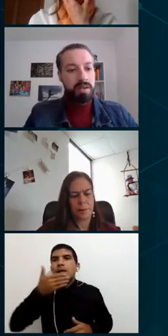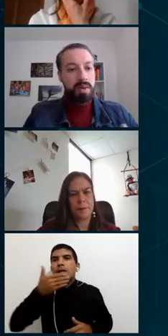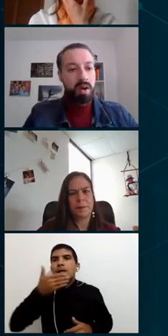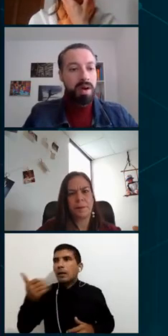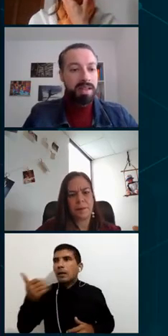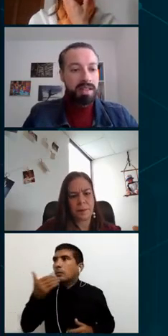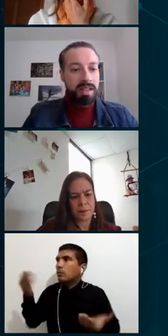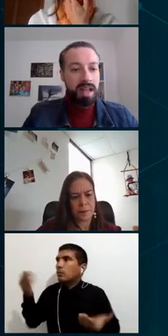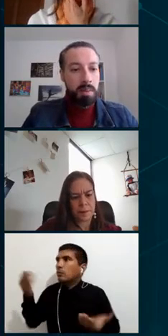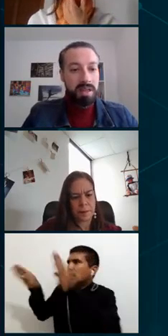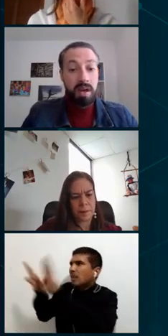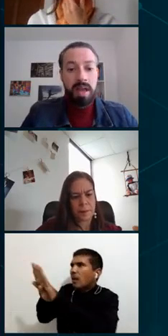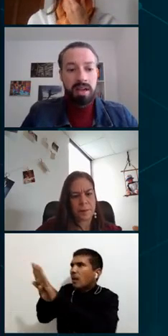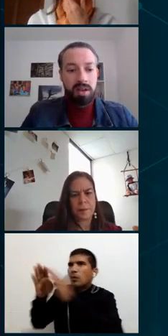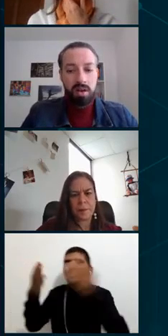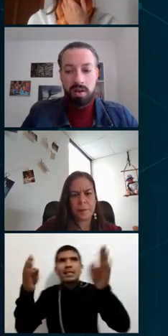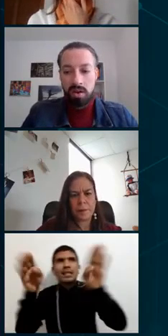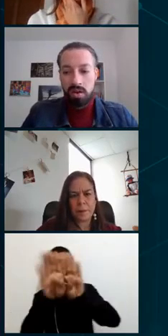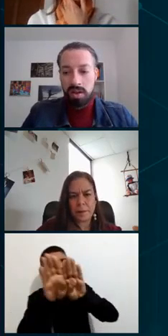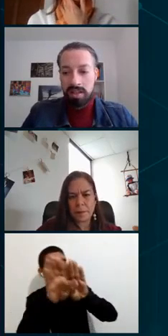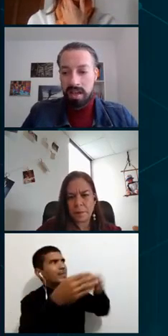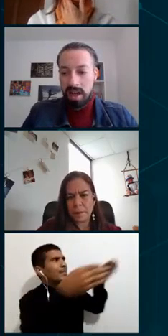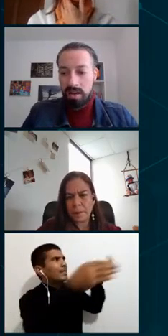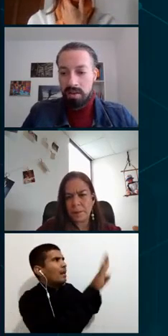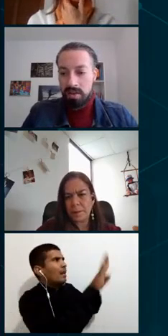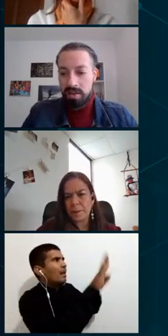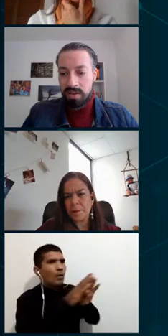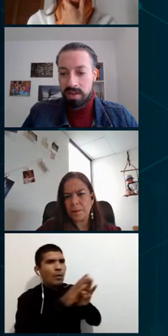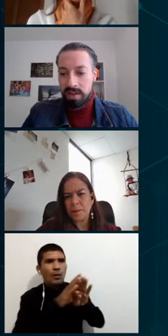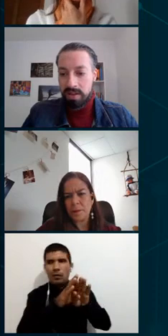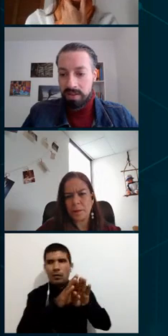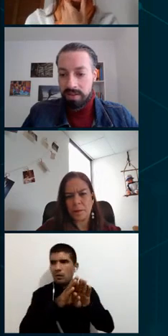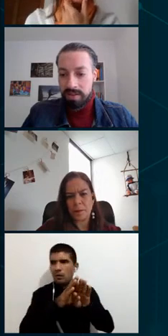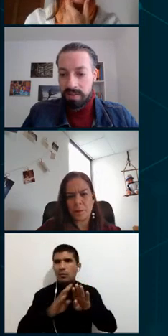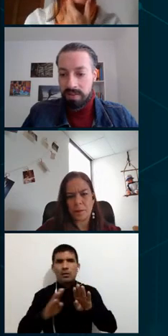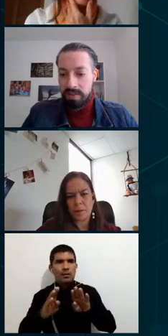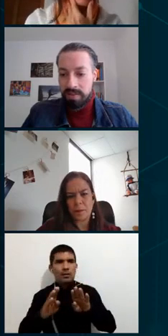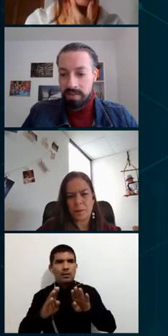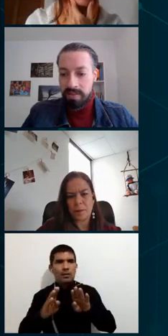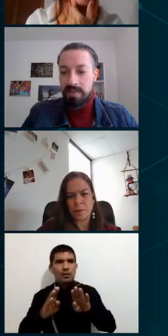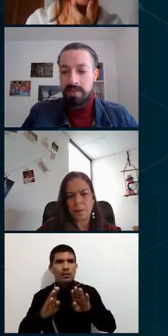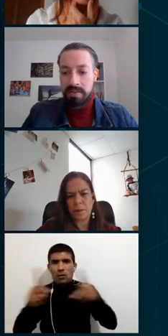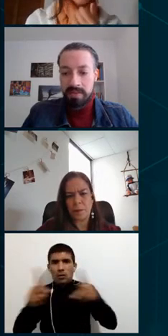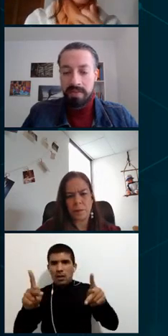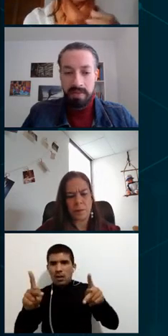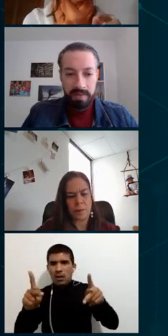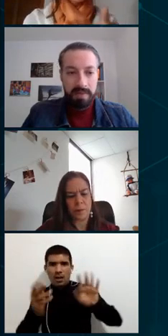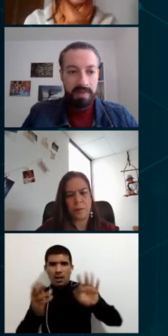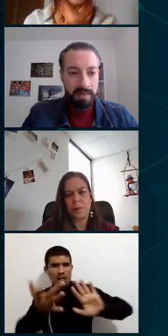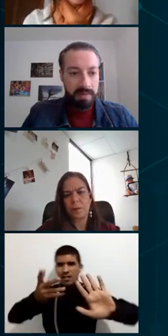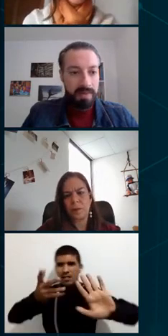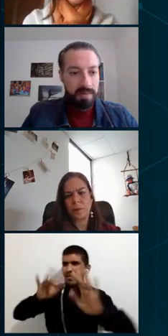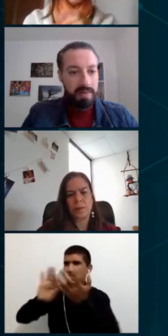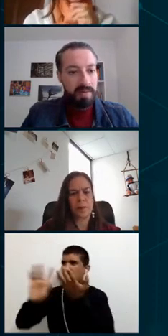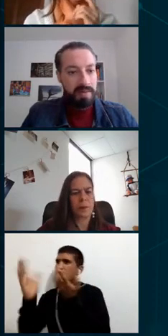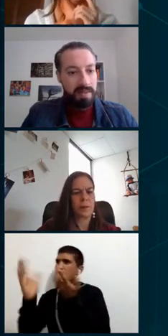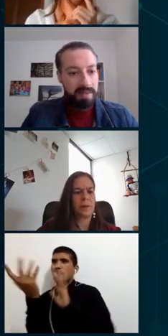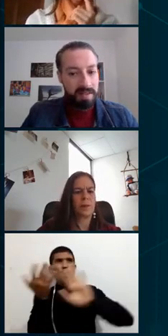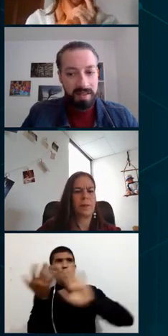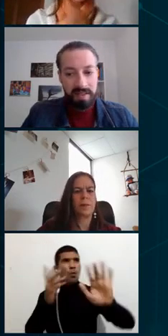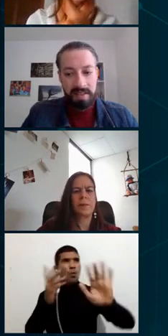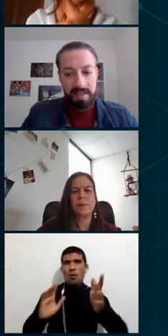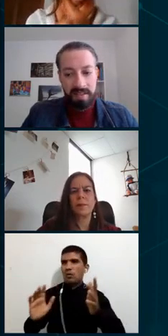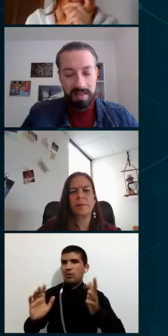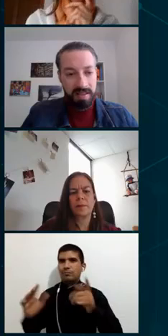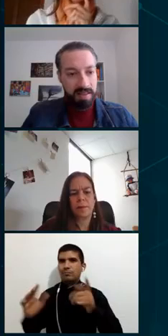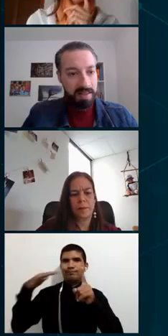en un espacio un poco más abierto y no tan cerrado. Andrés, ahí se me ocurrió una cosa leyendo lo de Olga y es,